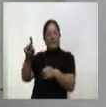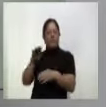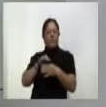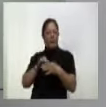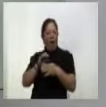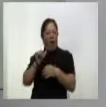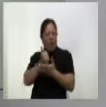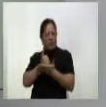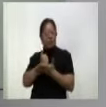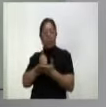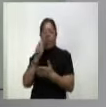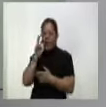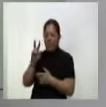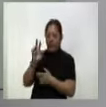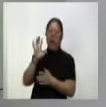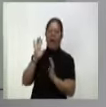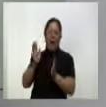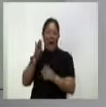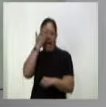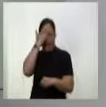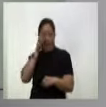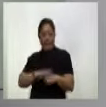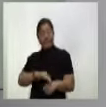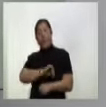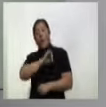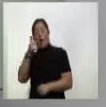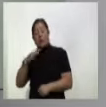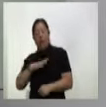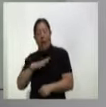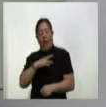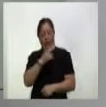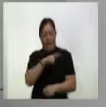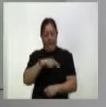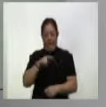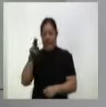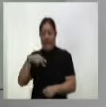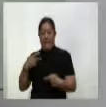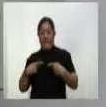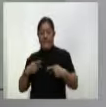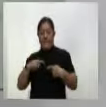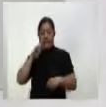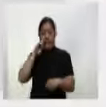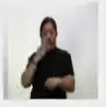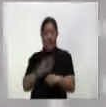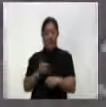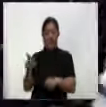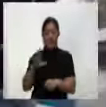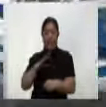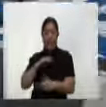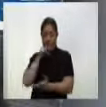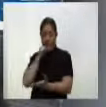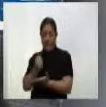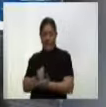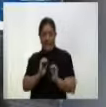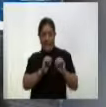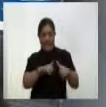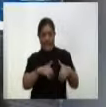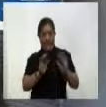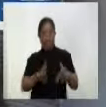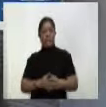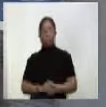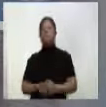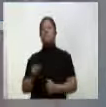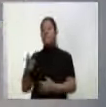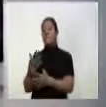que se pueden conocer son las firmas de las y los representantes acreditados ante el instituto. Edgar Aldave señaló que